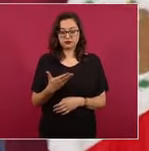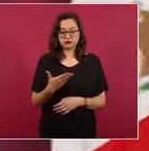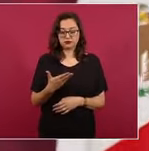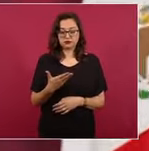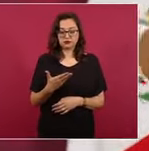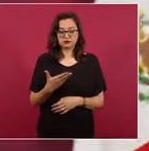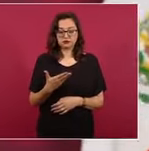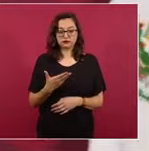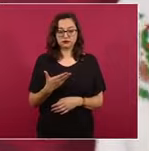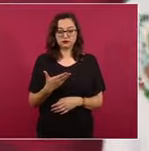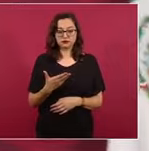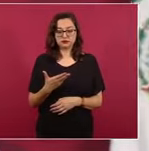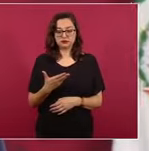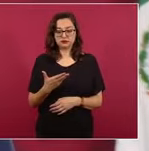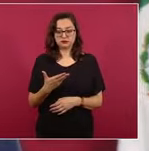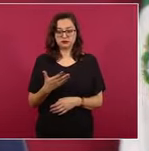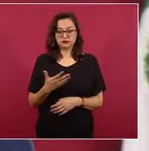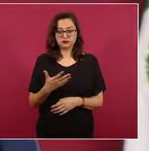lo es